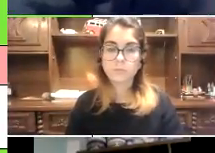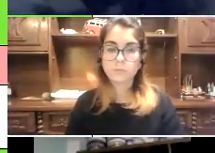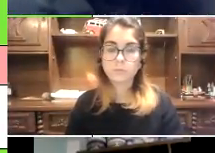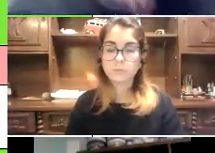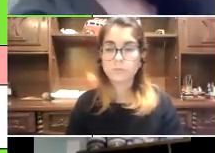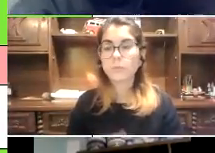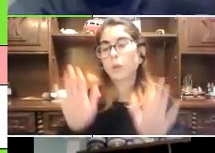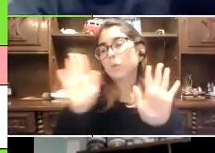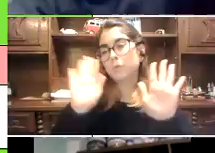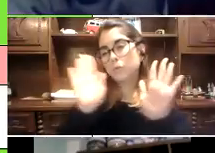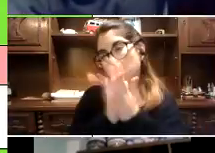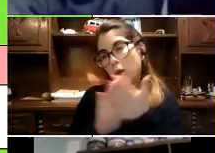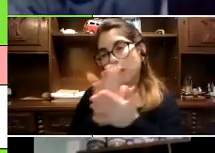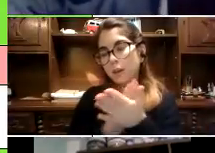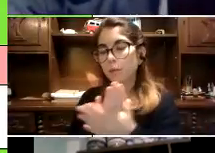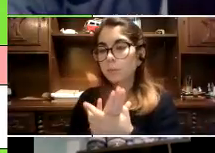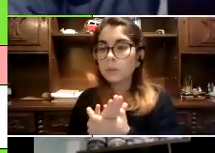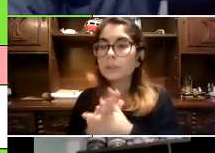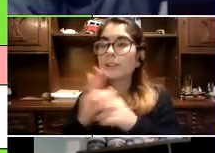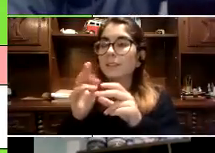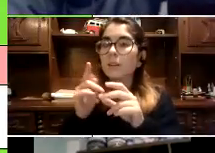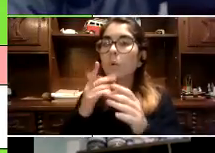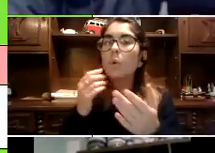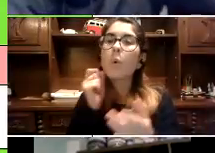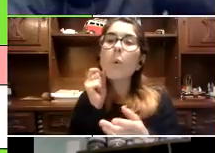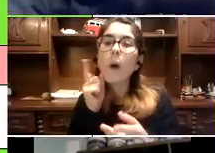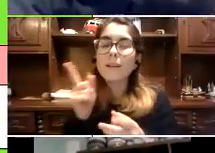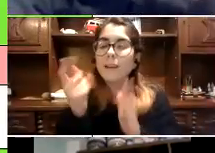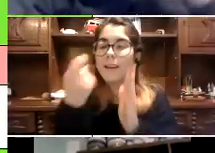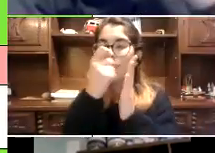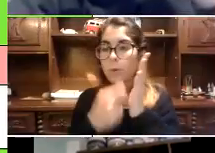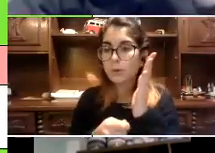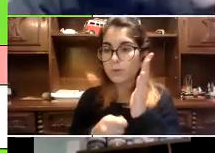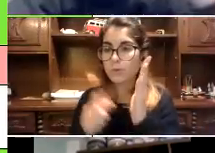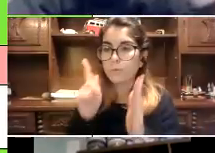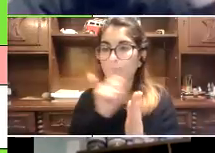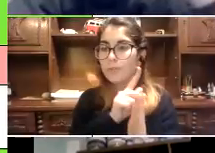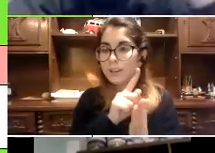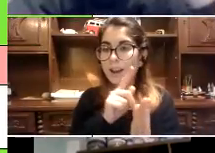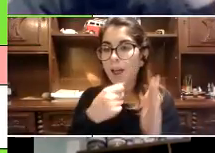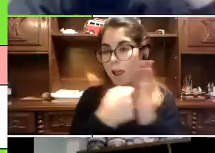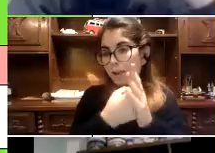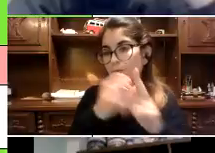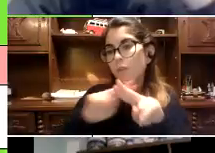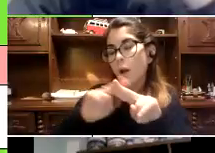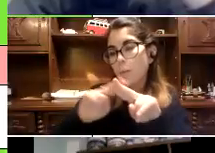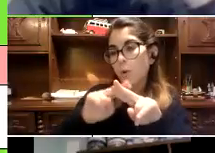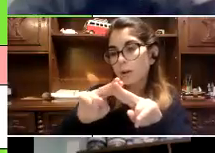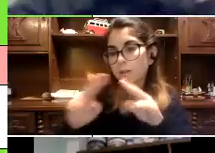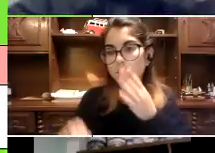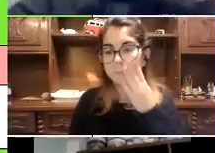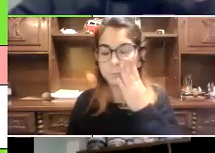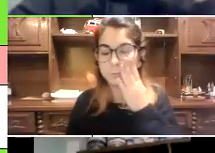ejemplo del tipo de evaluación integrativa final que estoy visualizando o previsualizando, ¿ya?